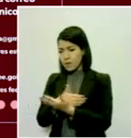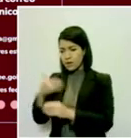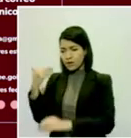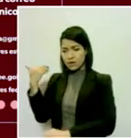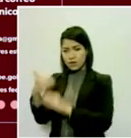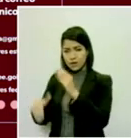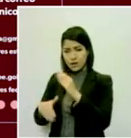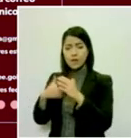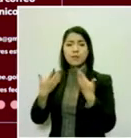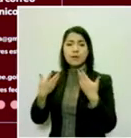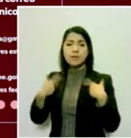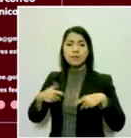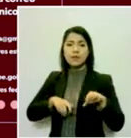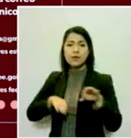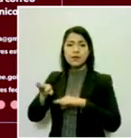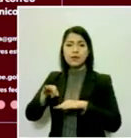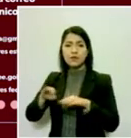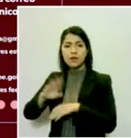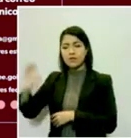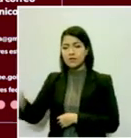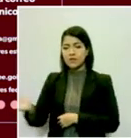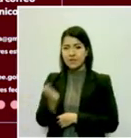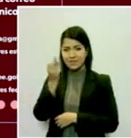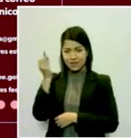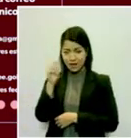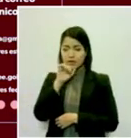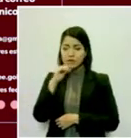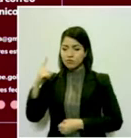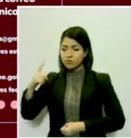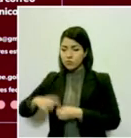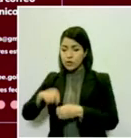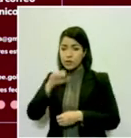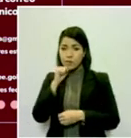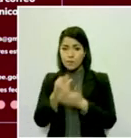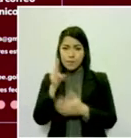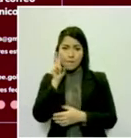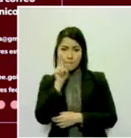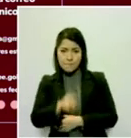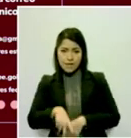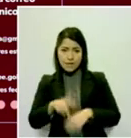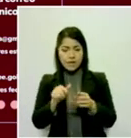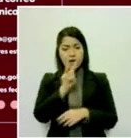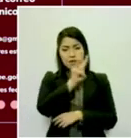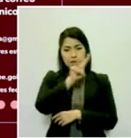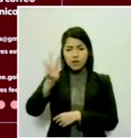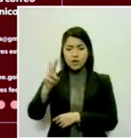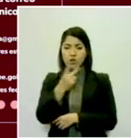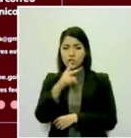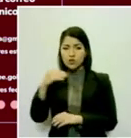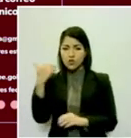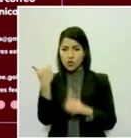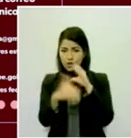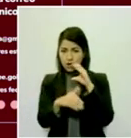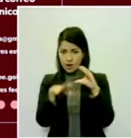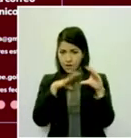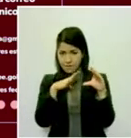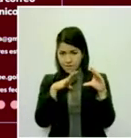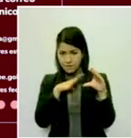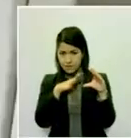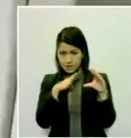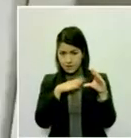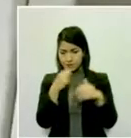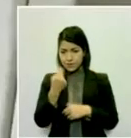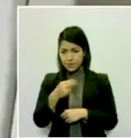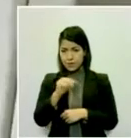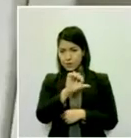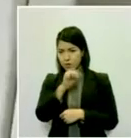trabajadores federales. Es muy sencillo, está en la lámina, tanto la liga como los dos correos electrónicos.